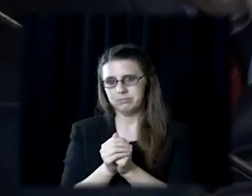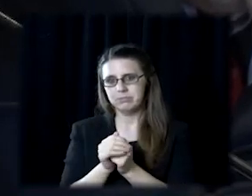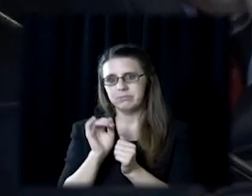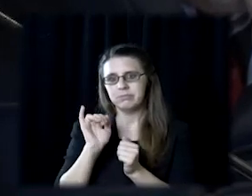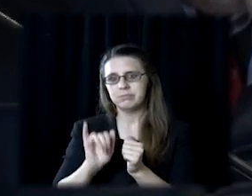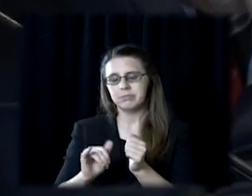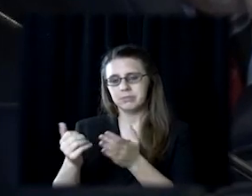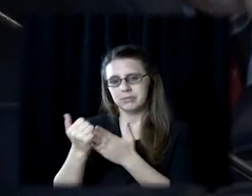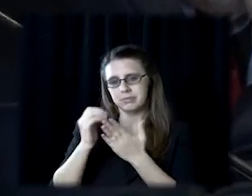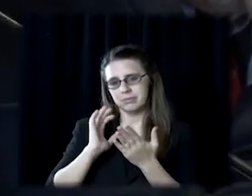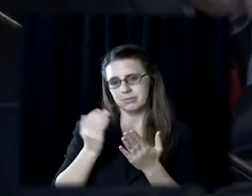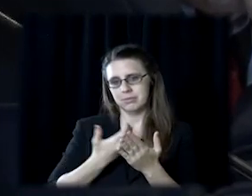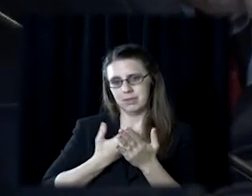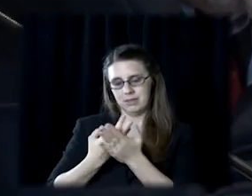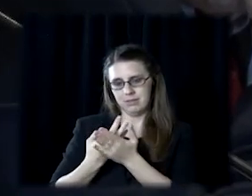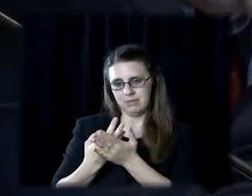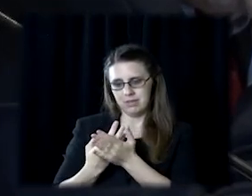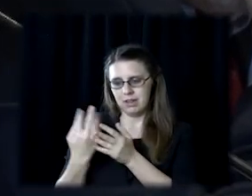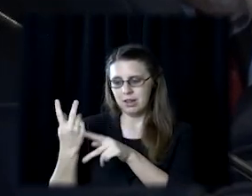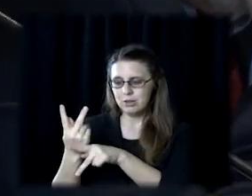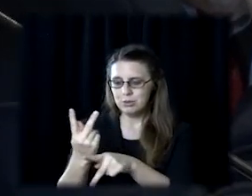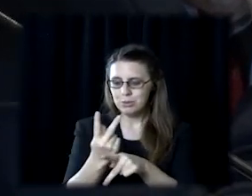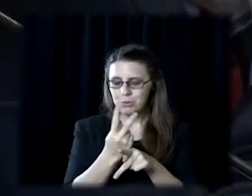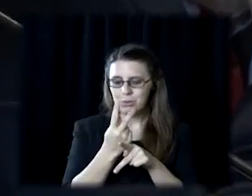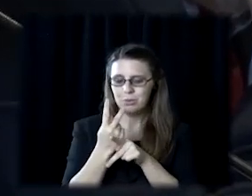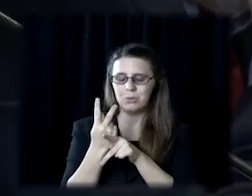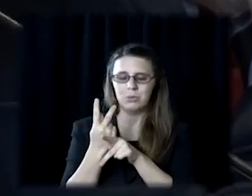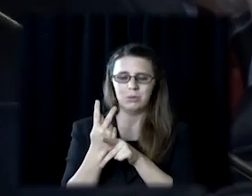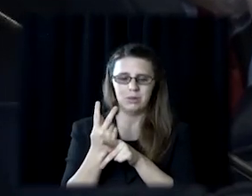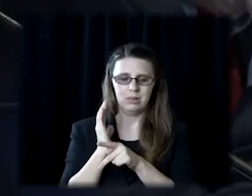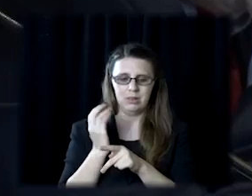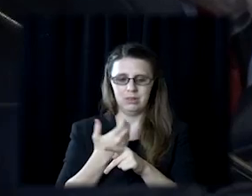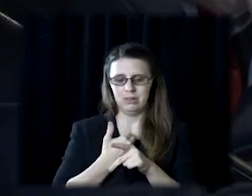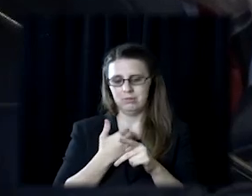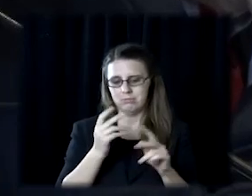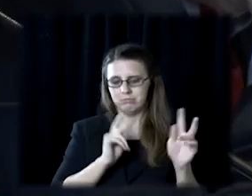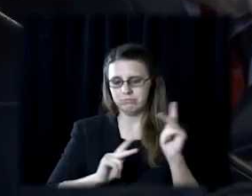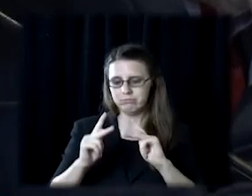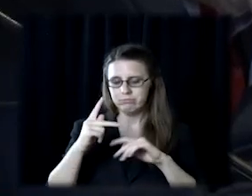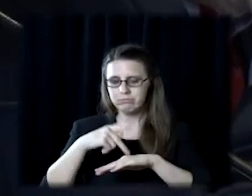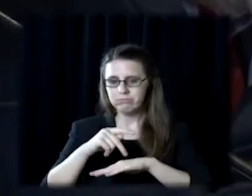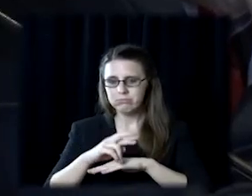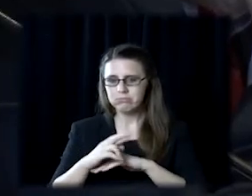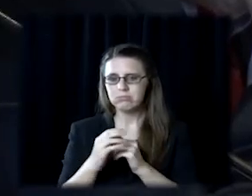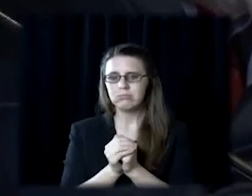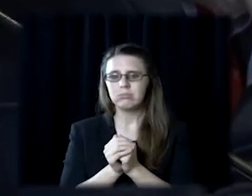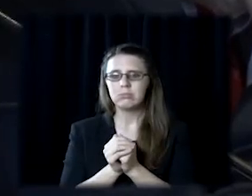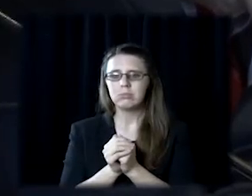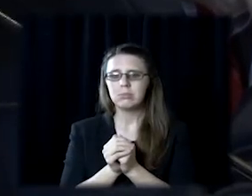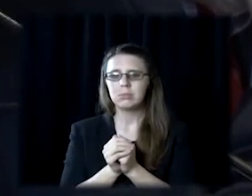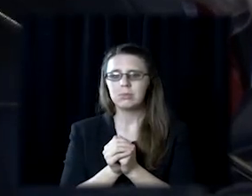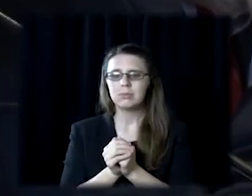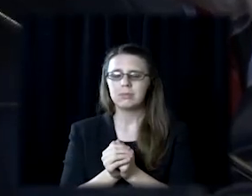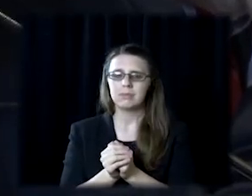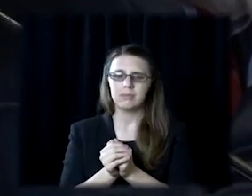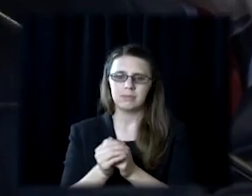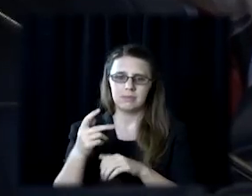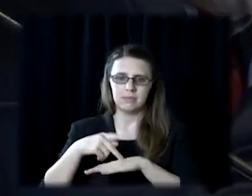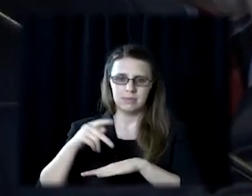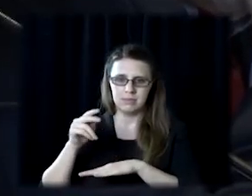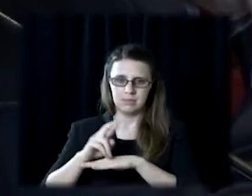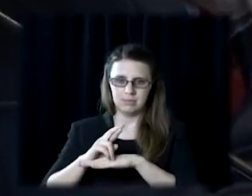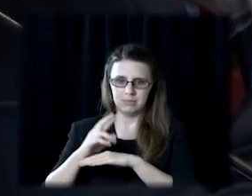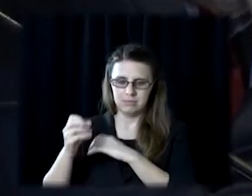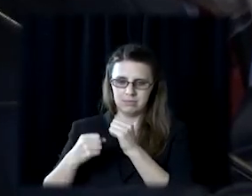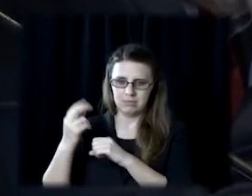nuestras finanzas y cuidar a nuestros residentes más vulnerables. Se publicaron los estados financieros auditados del Estado Libre Asociado del